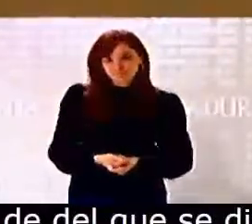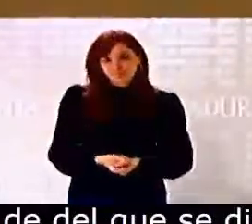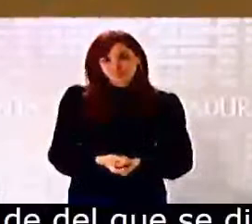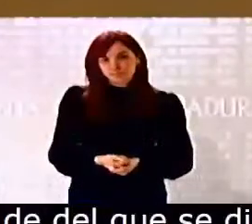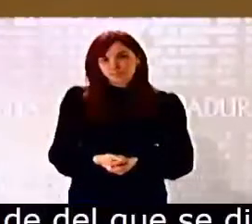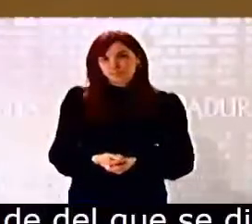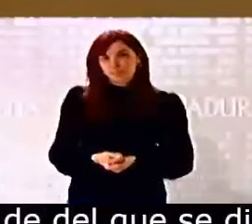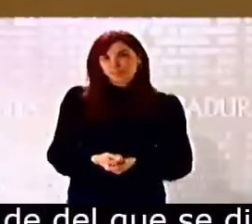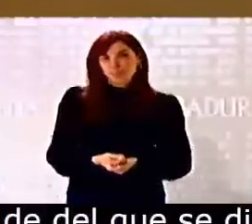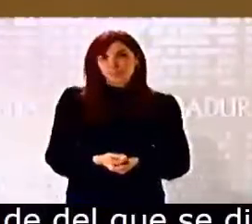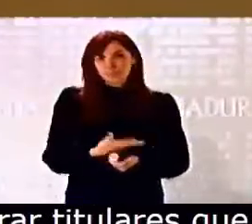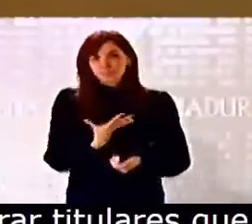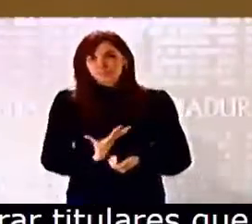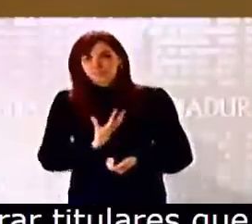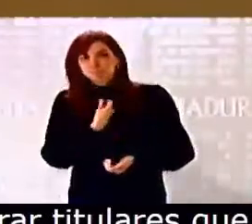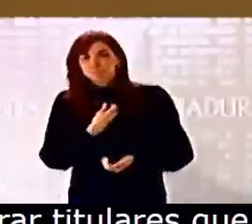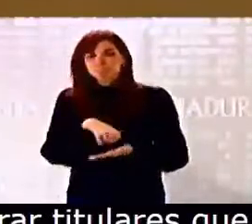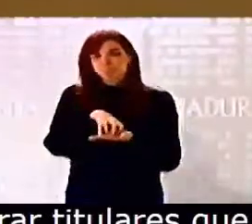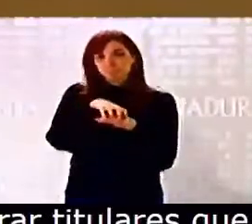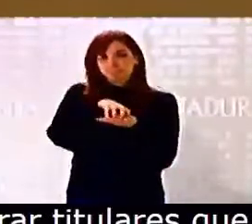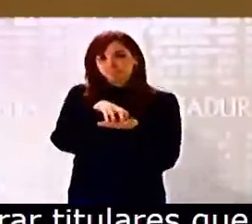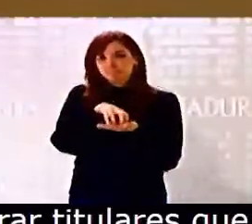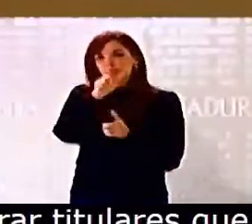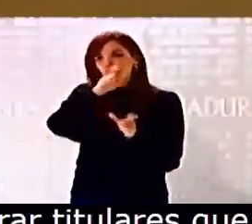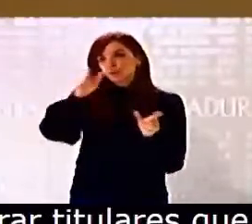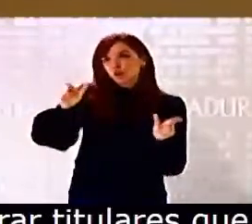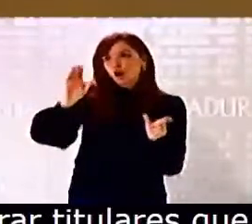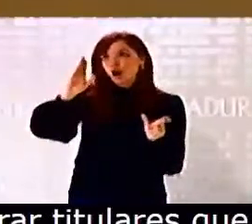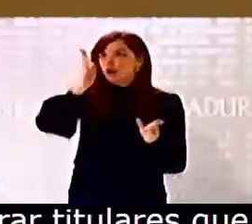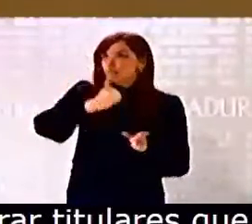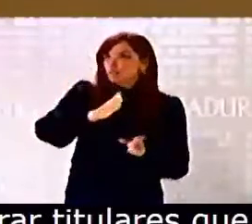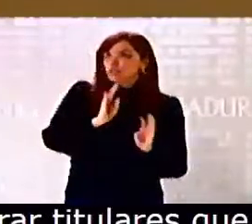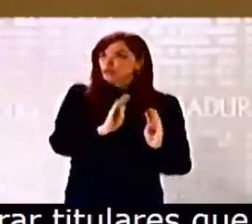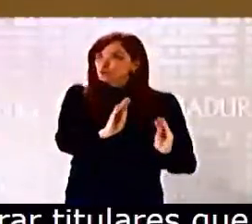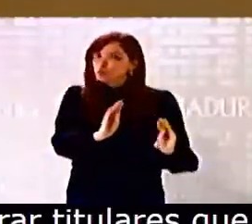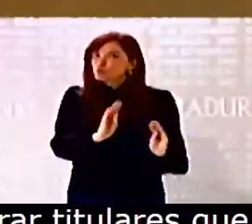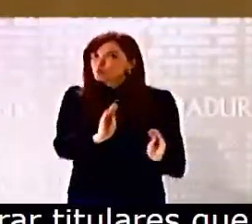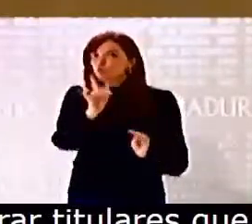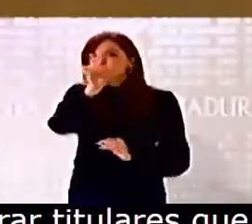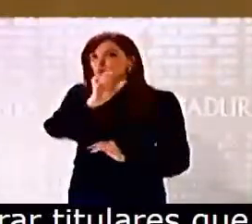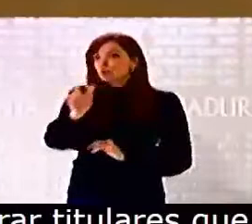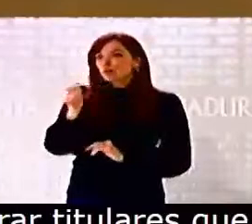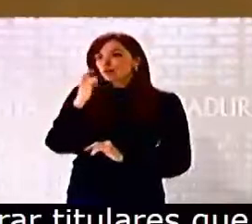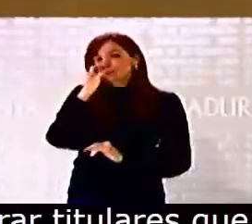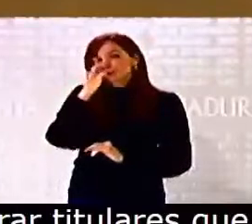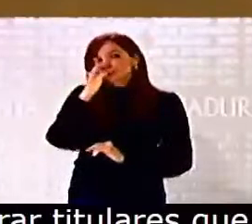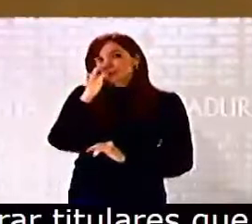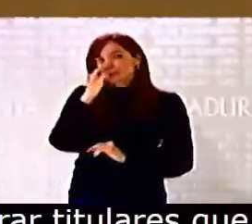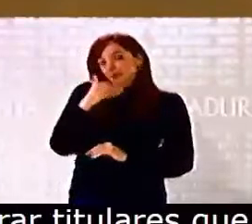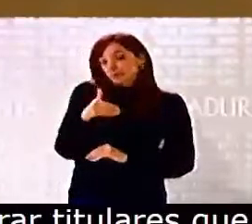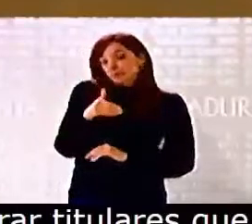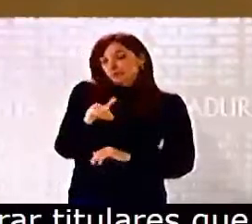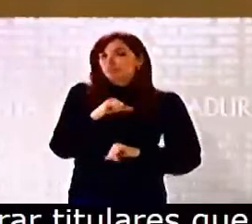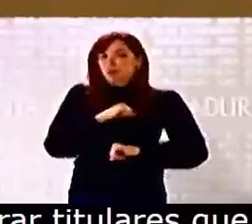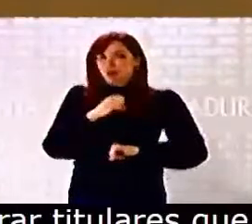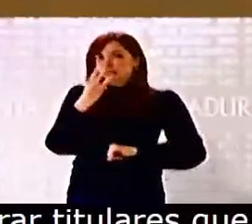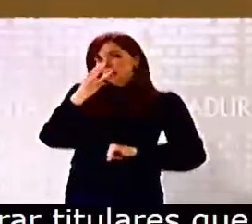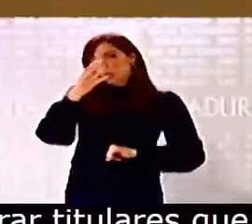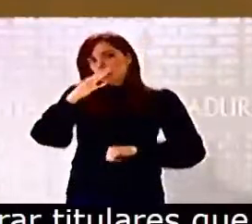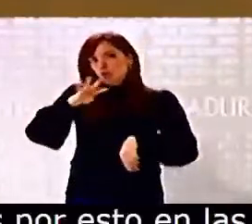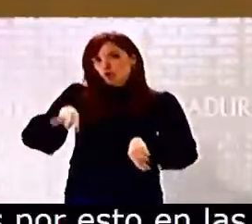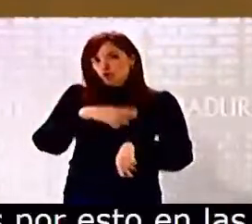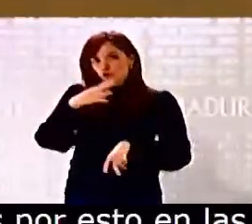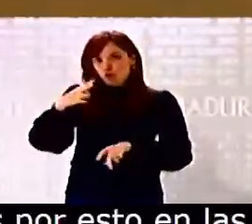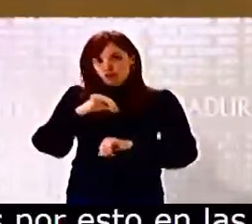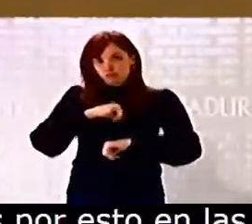pongan el alma en vilo a personas que están afectadas por esto en las próximas 3 o 4 horas? Vamos a esperarnos